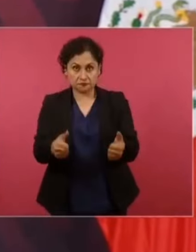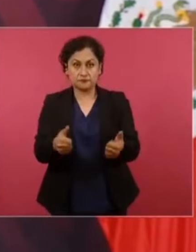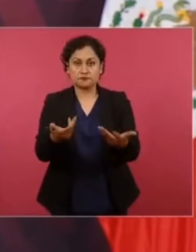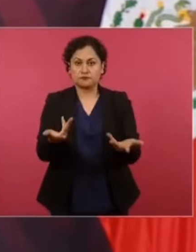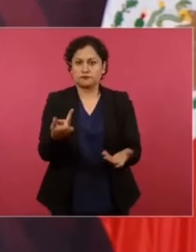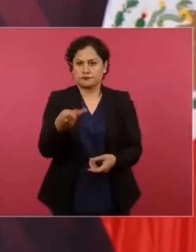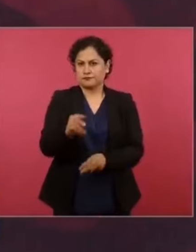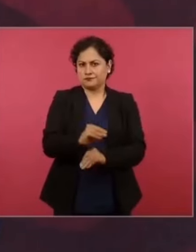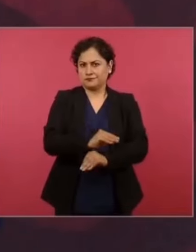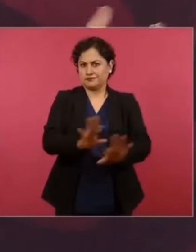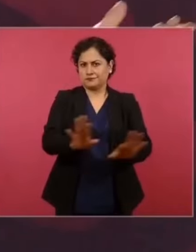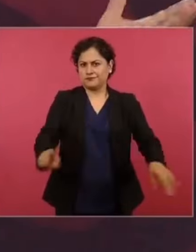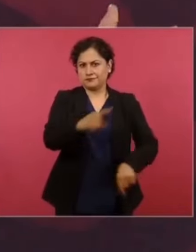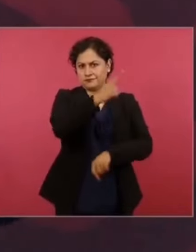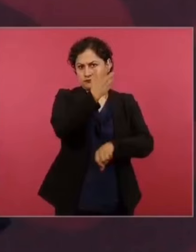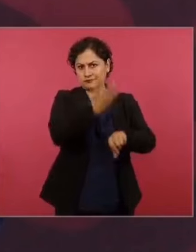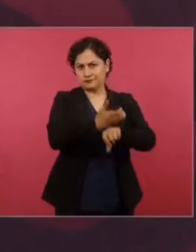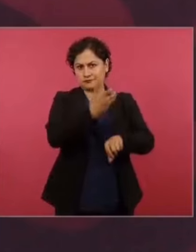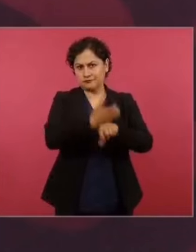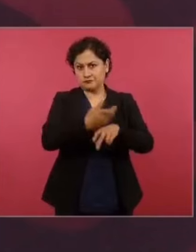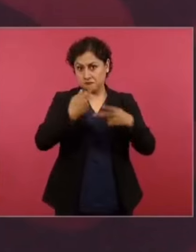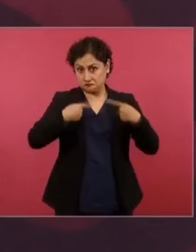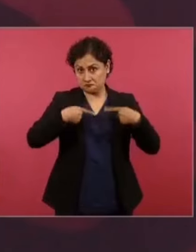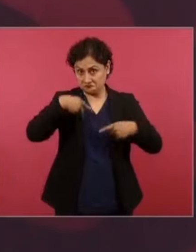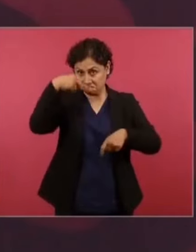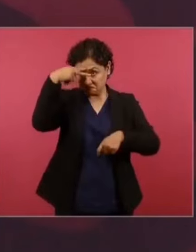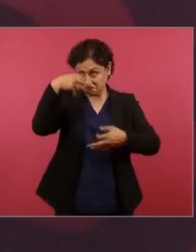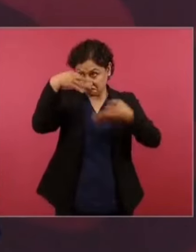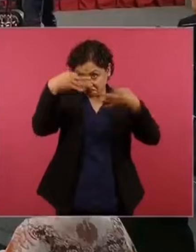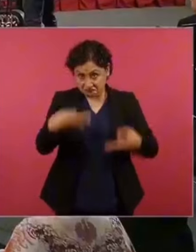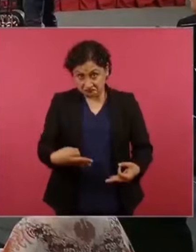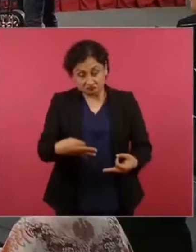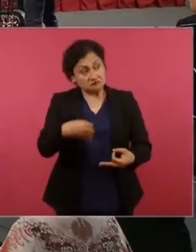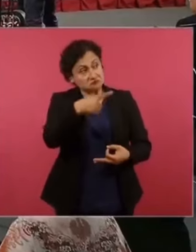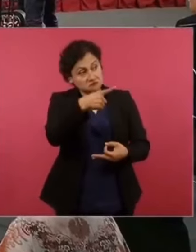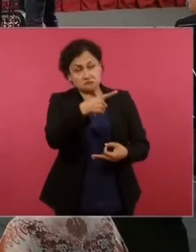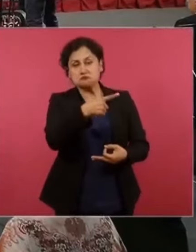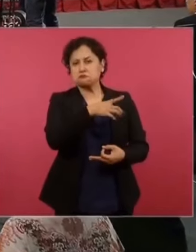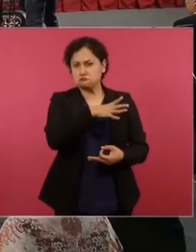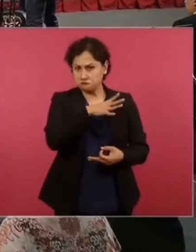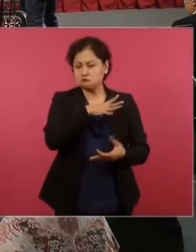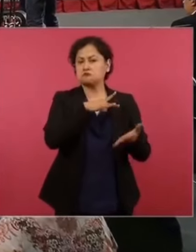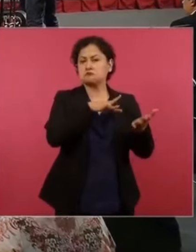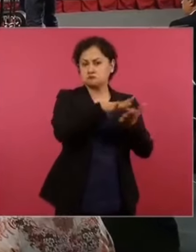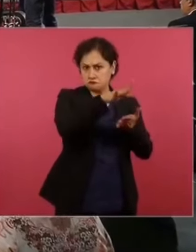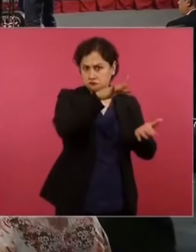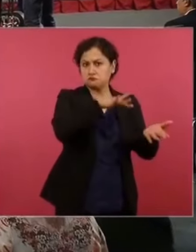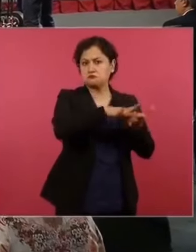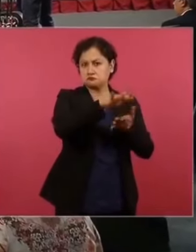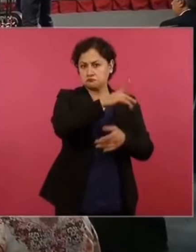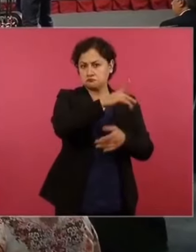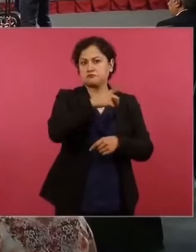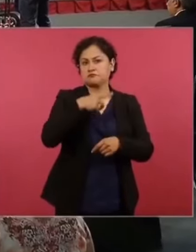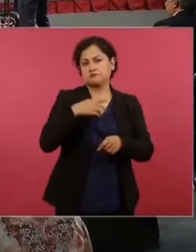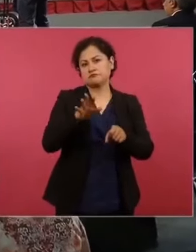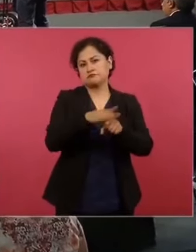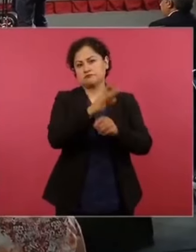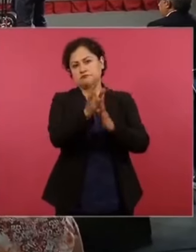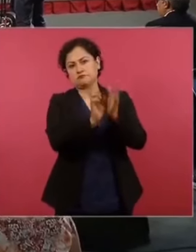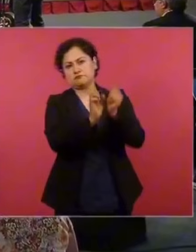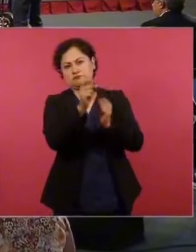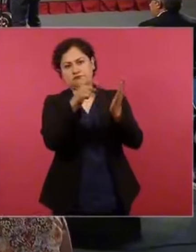son mexicanos exactamente ya están presupuestados Ajá ya nada más sería agilizar su su